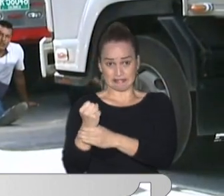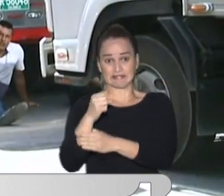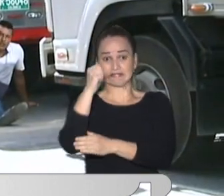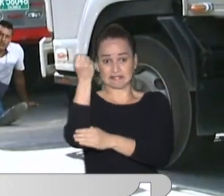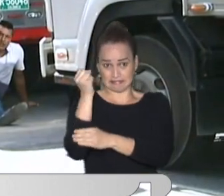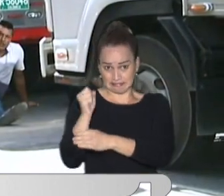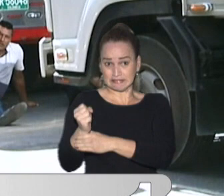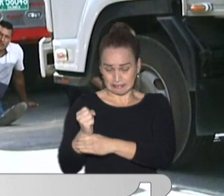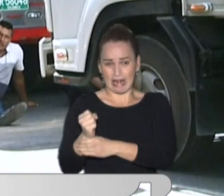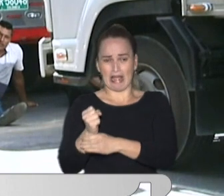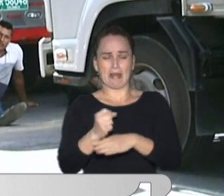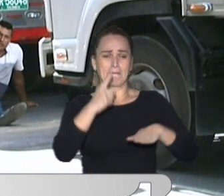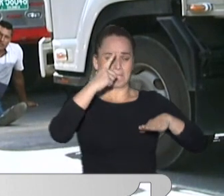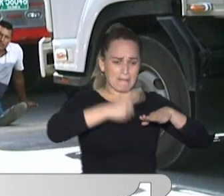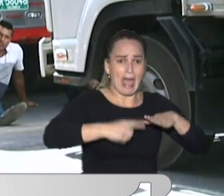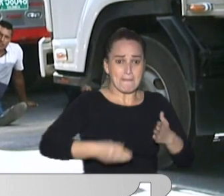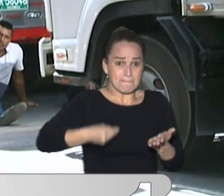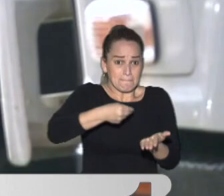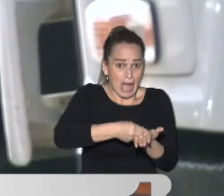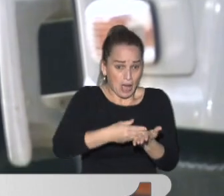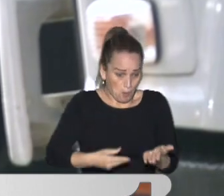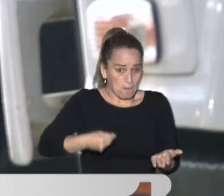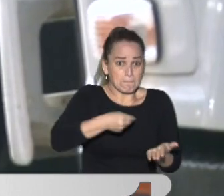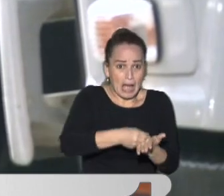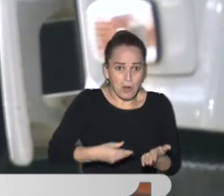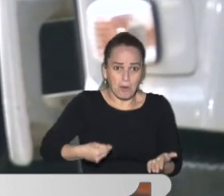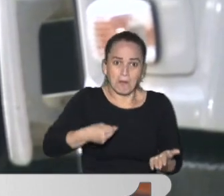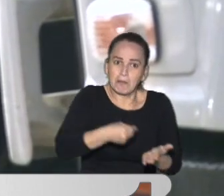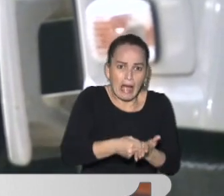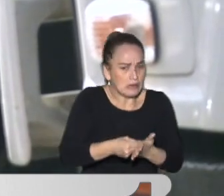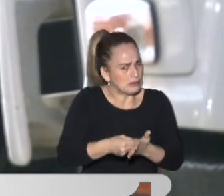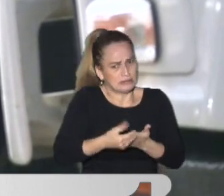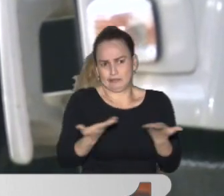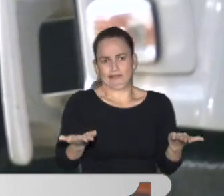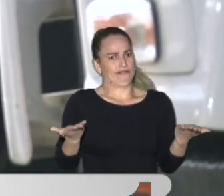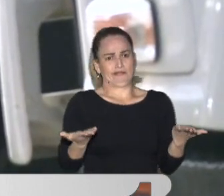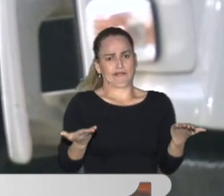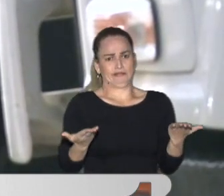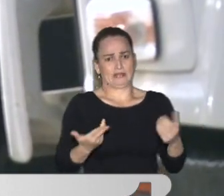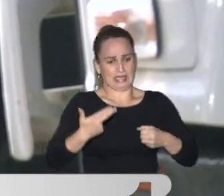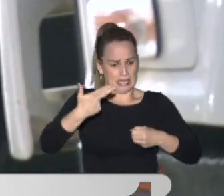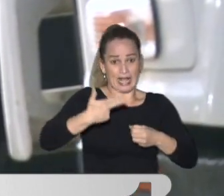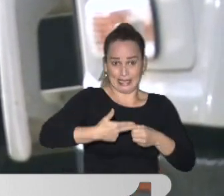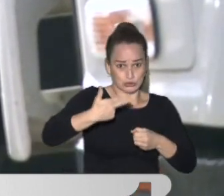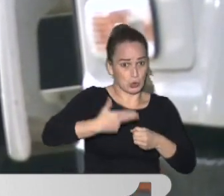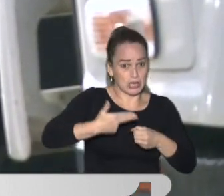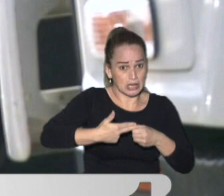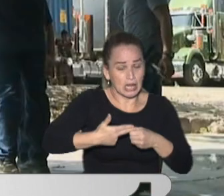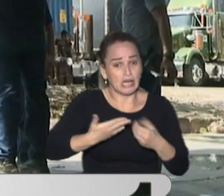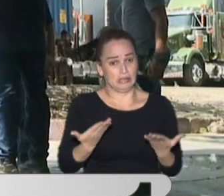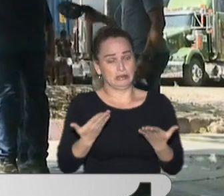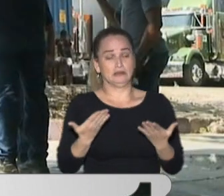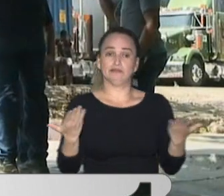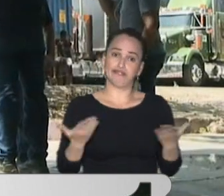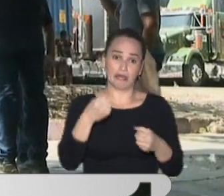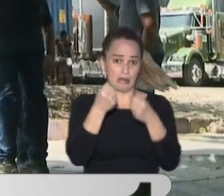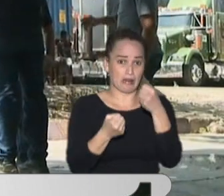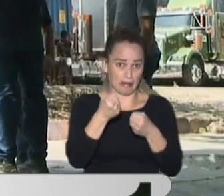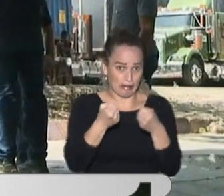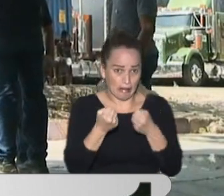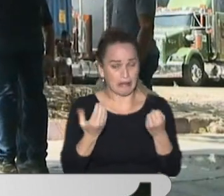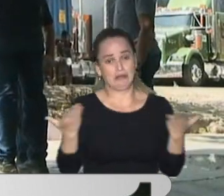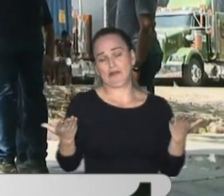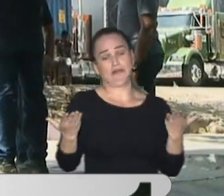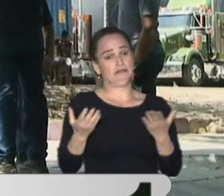los peajes, muchos precios caros del combustible van en detrimento de nuestro patrimonio, del reproducido de los carros. De